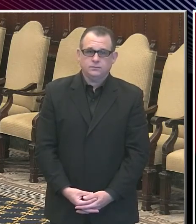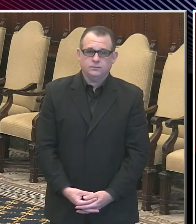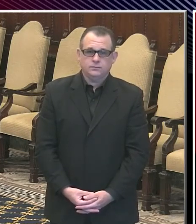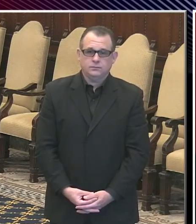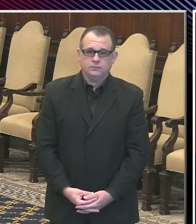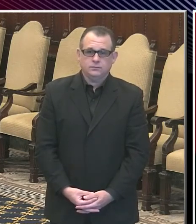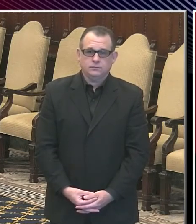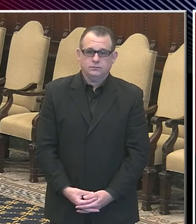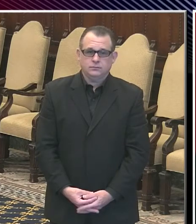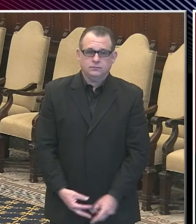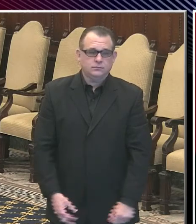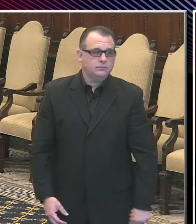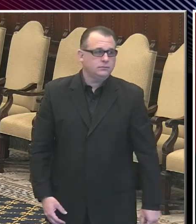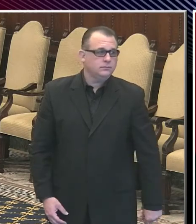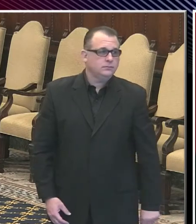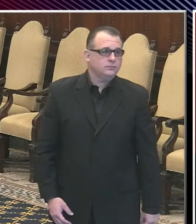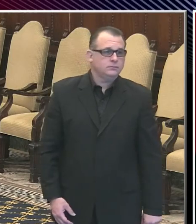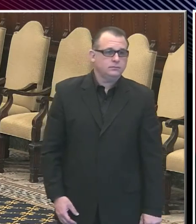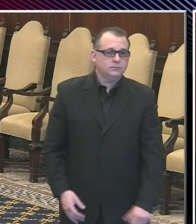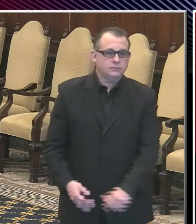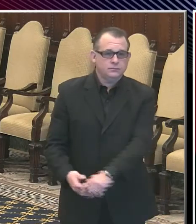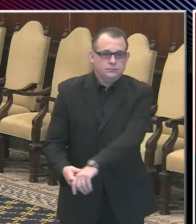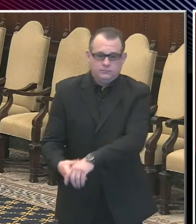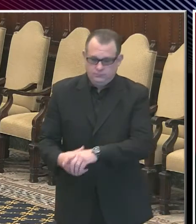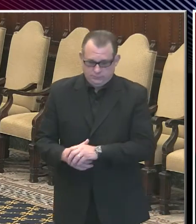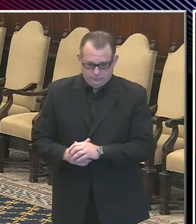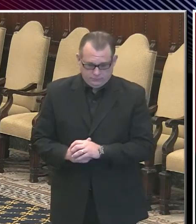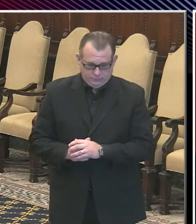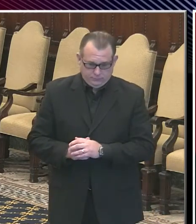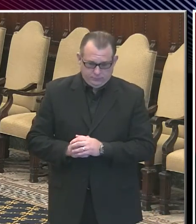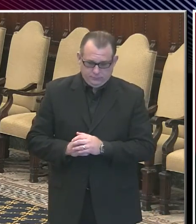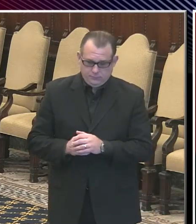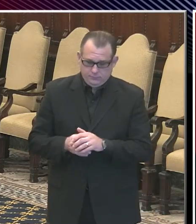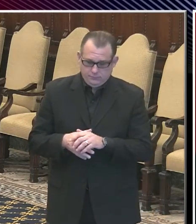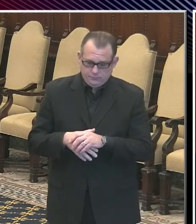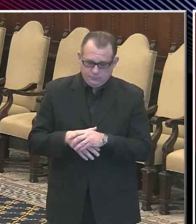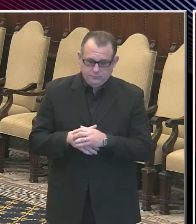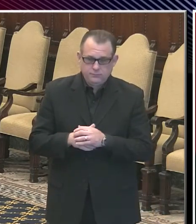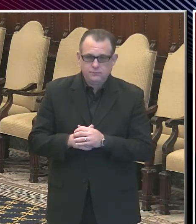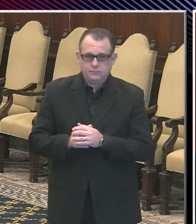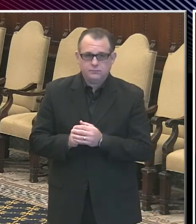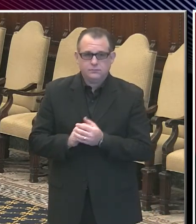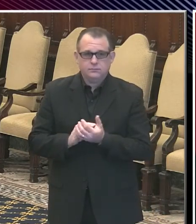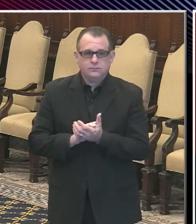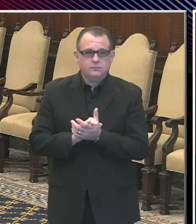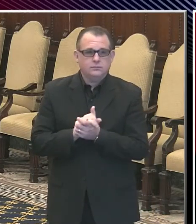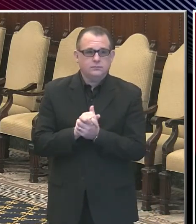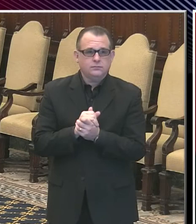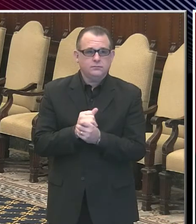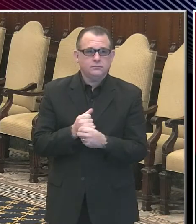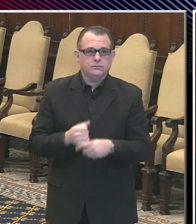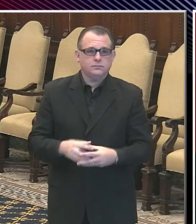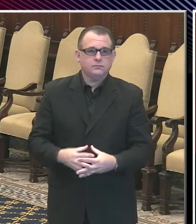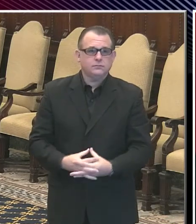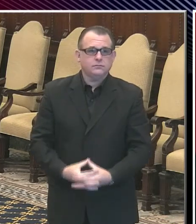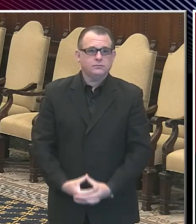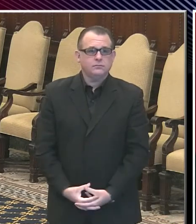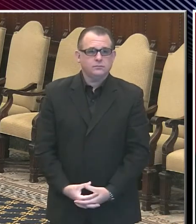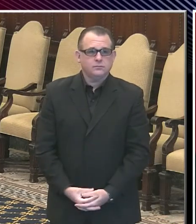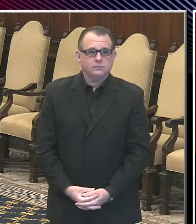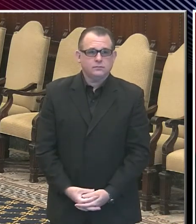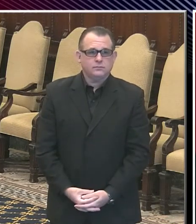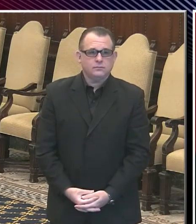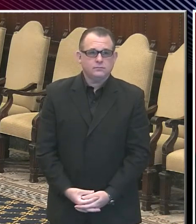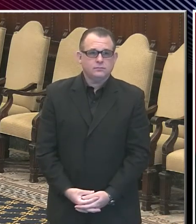sus contenedores. Por supuesto, tienen que tener cuidado de que las cajas de cartón no se las lleve el viento ni las moje la lluvia. Utilizar un